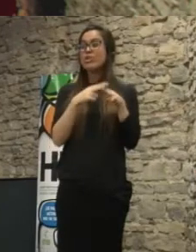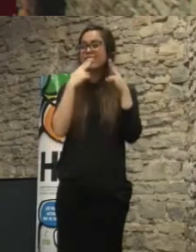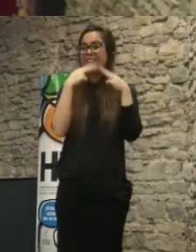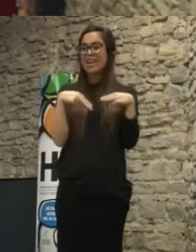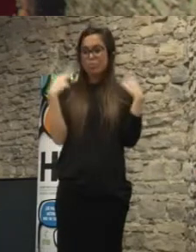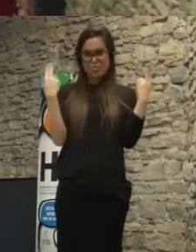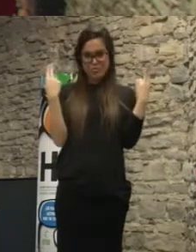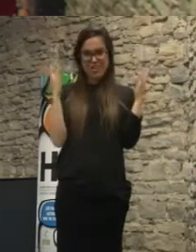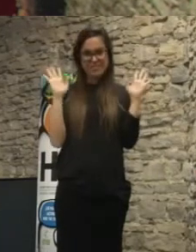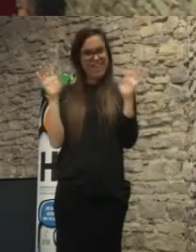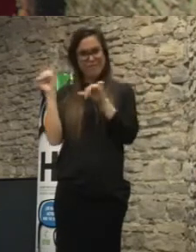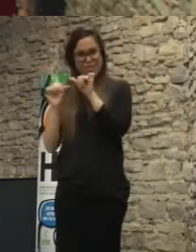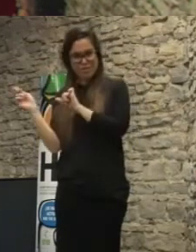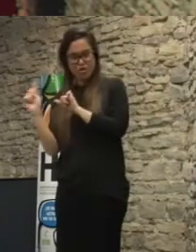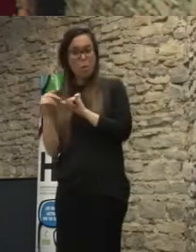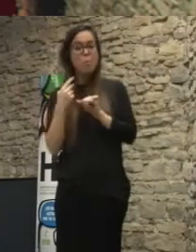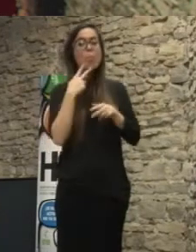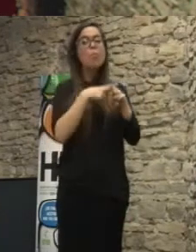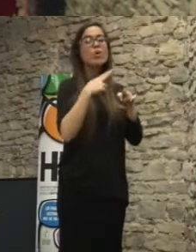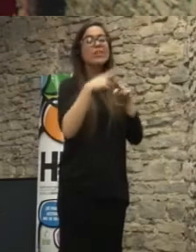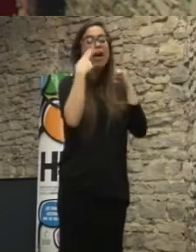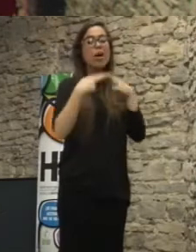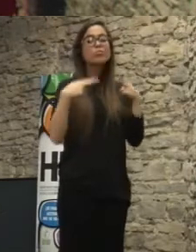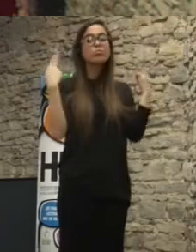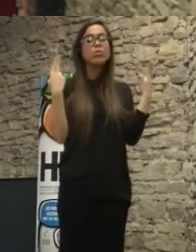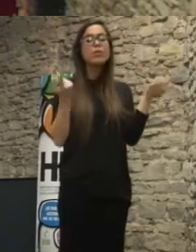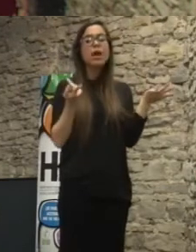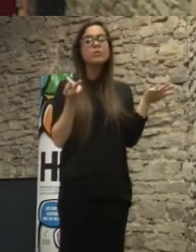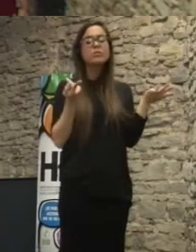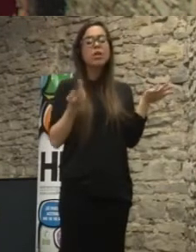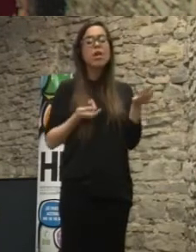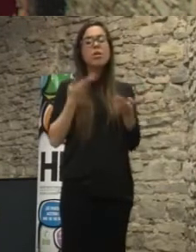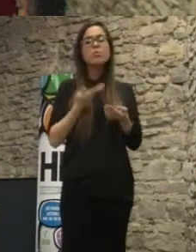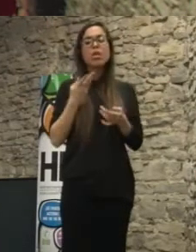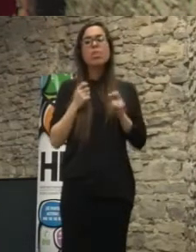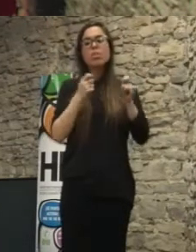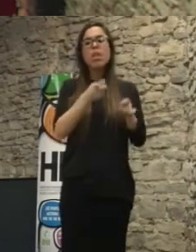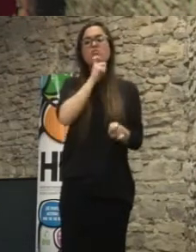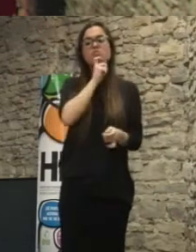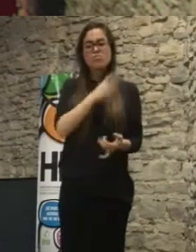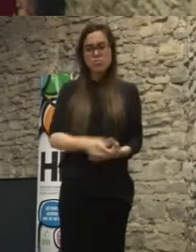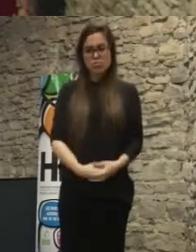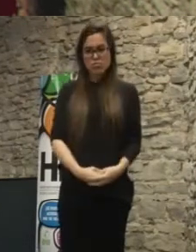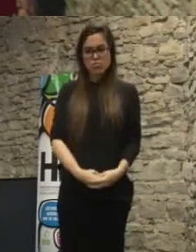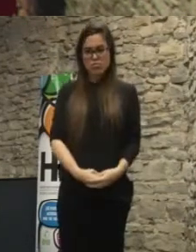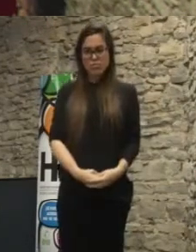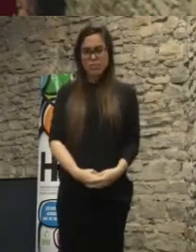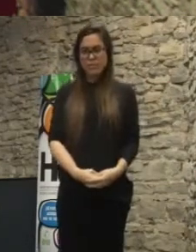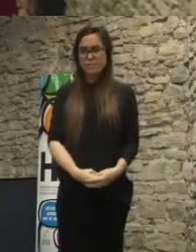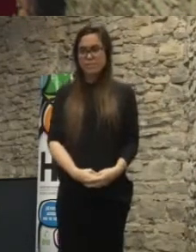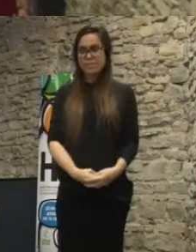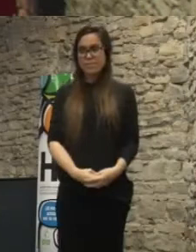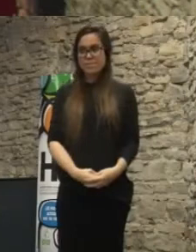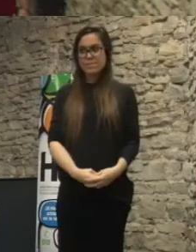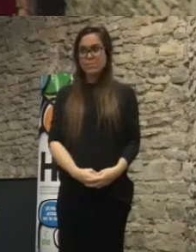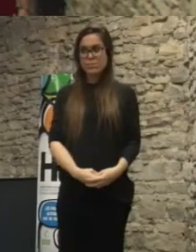las asociaciones, relevancia, y para conseguir la relevancia, cómo podría haber la